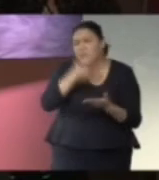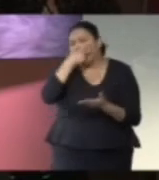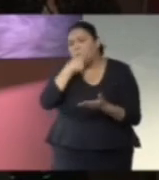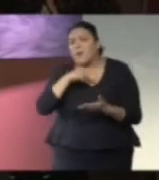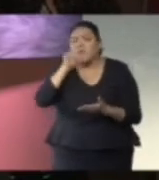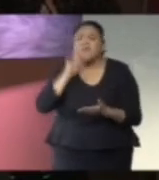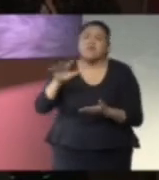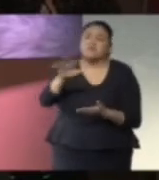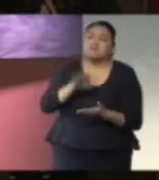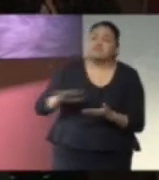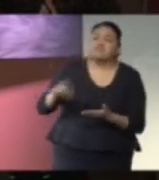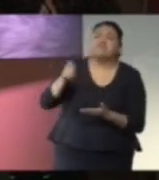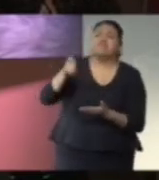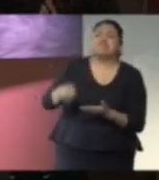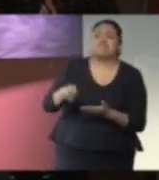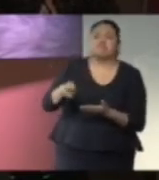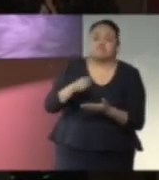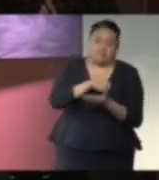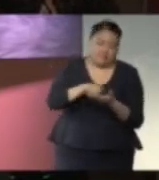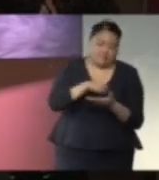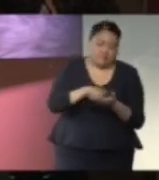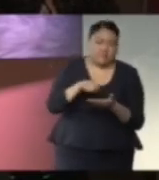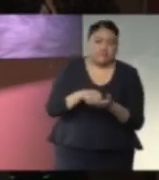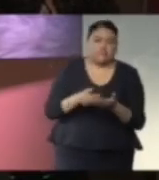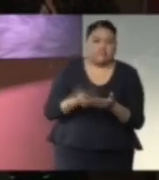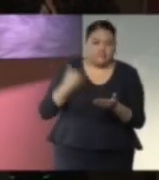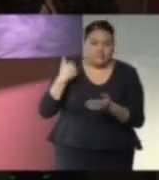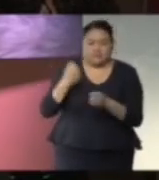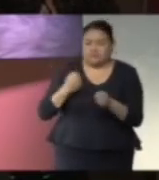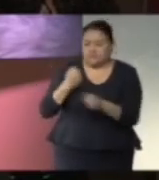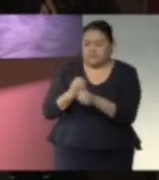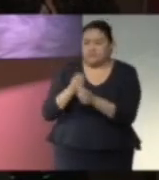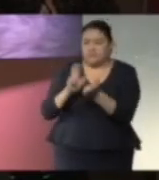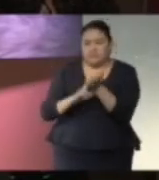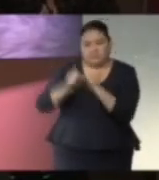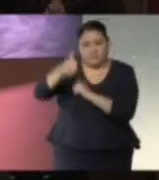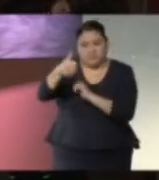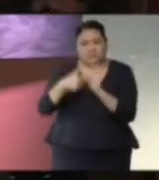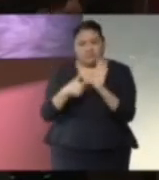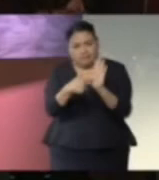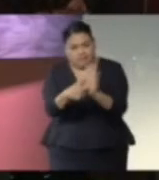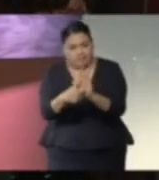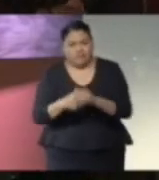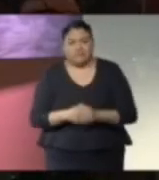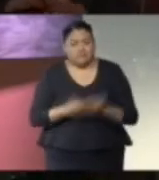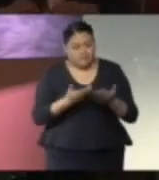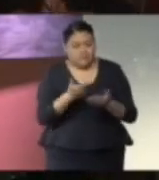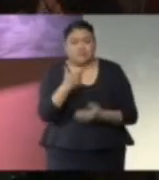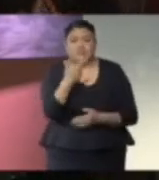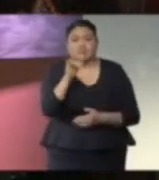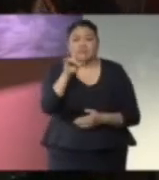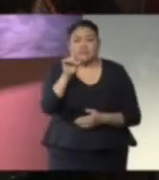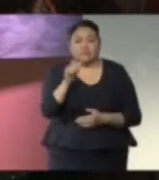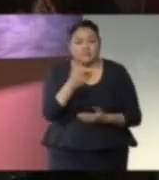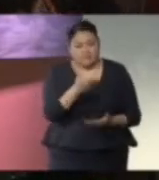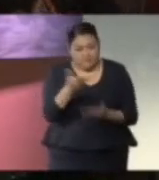radiografía, presentado a la comunidad universitaria en diciembre de 2006. Adelante, doctora Hilda, muchas gracias.